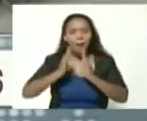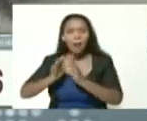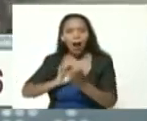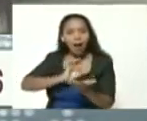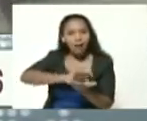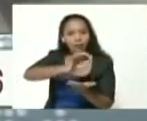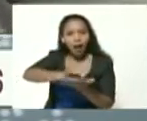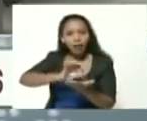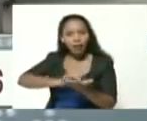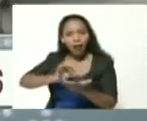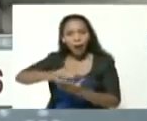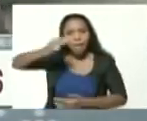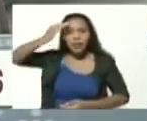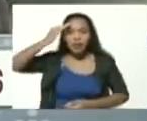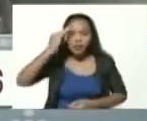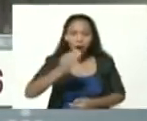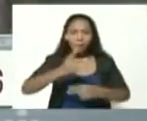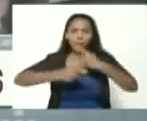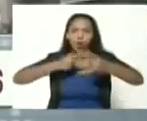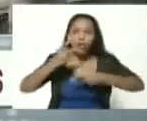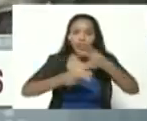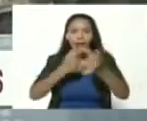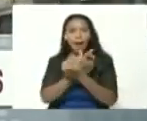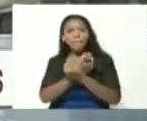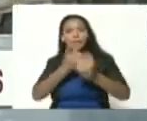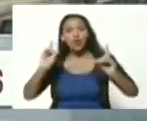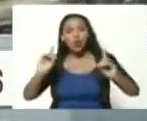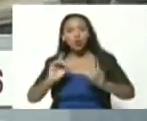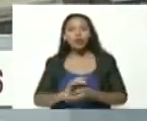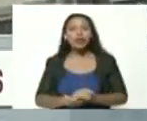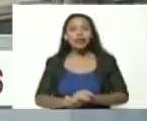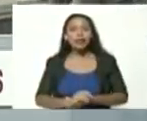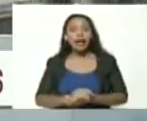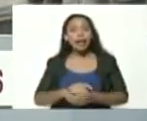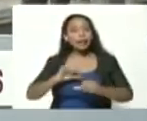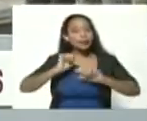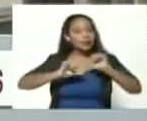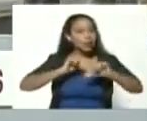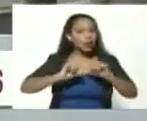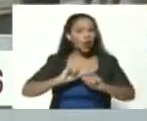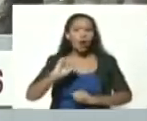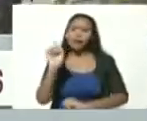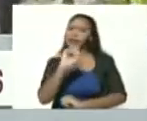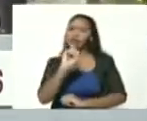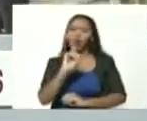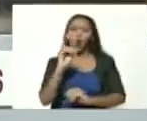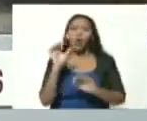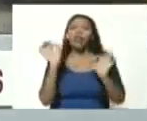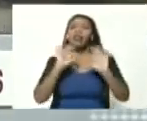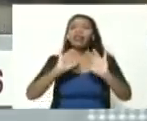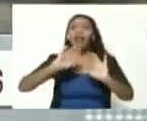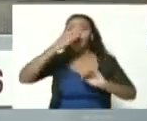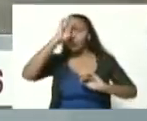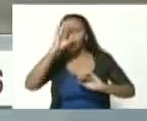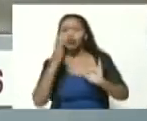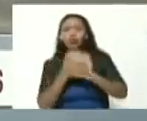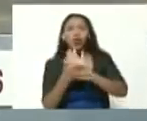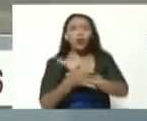estrategia militar, política, diplomática, en siglos. Y no cabe la menor duda que en